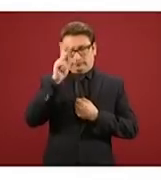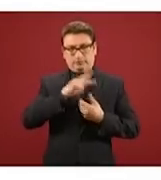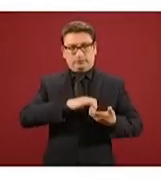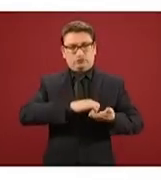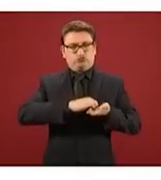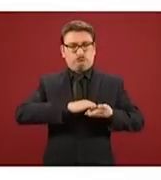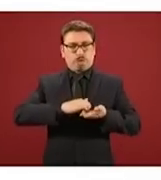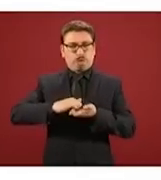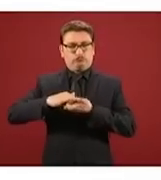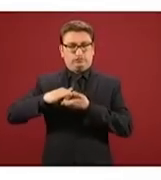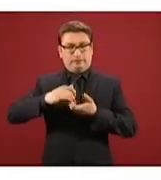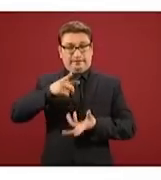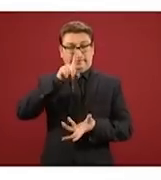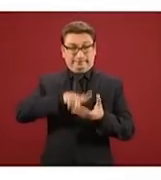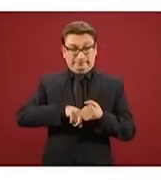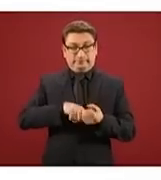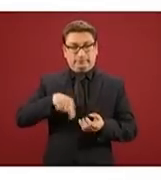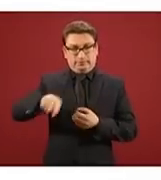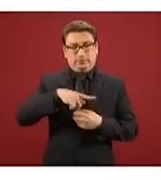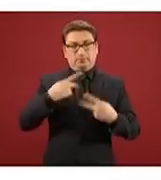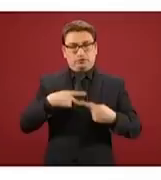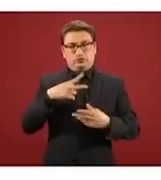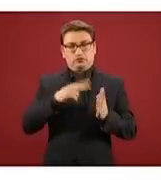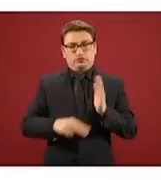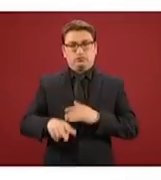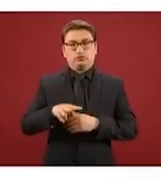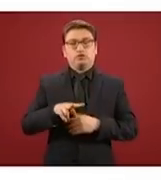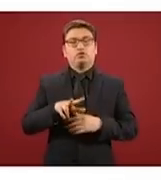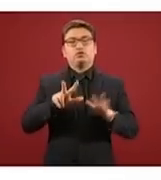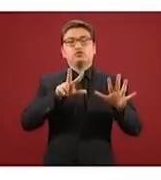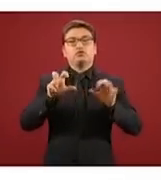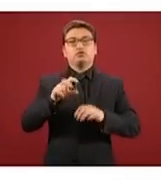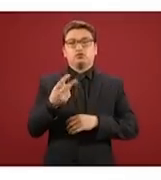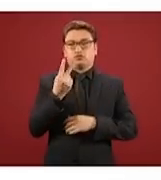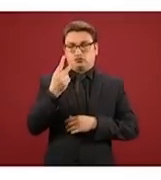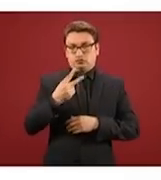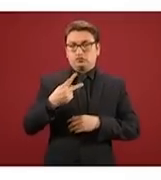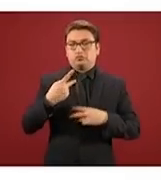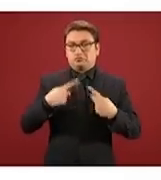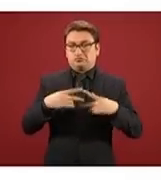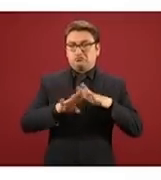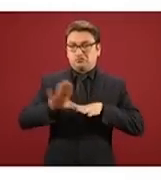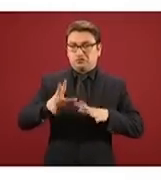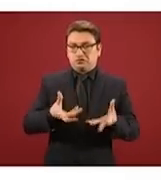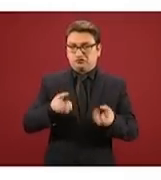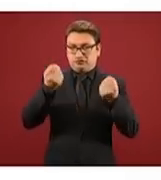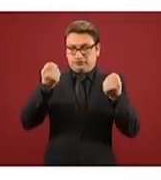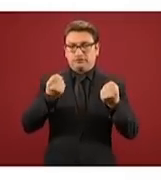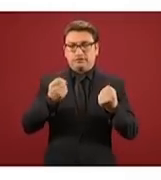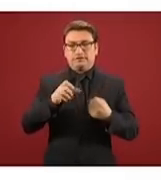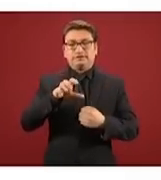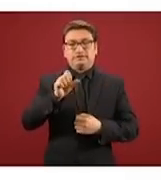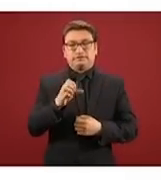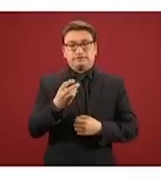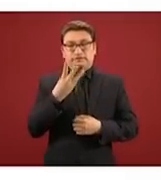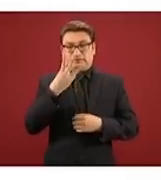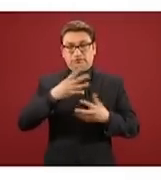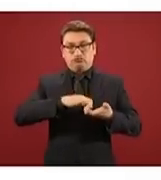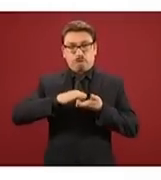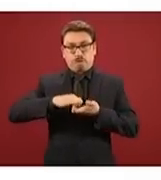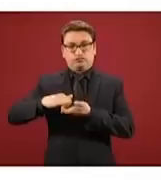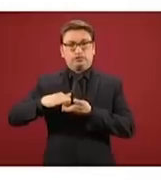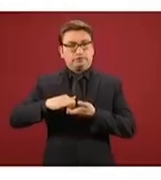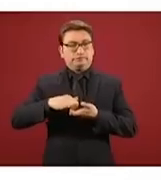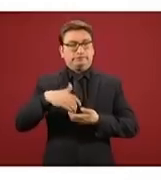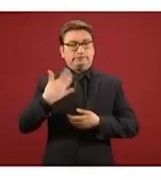rescatados 2800 dos migrantes en 63 tractocamiones y lo